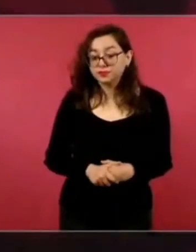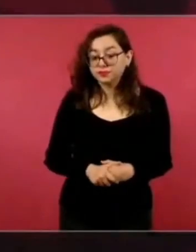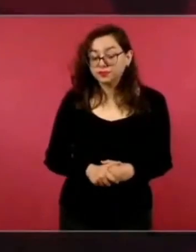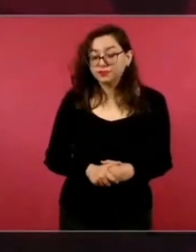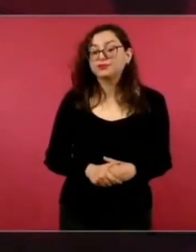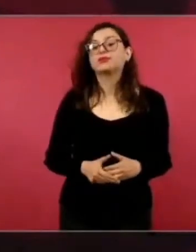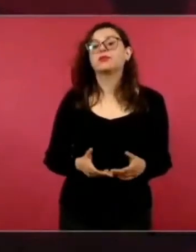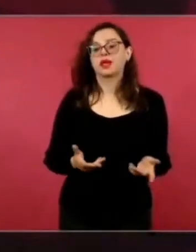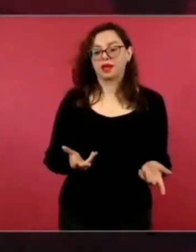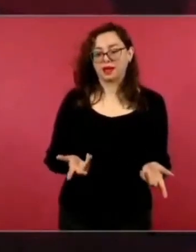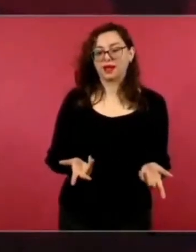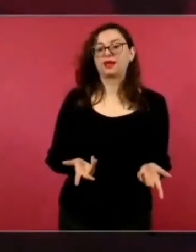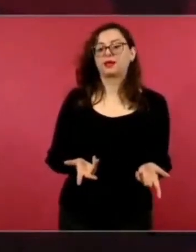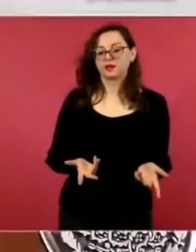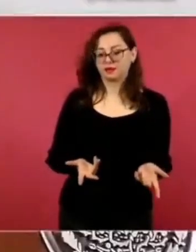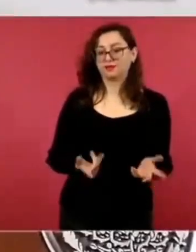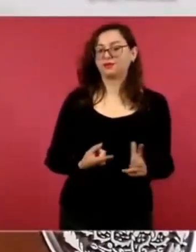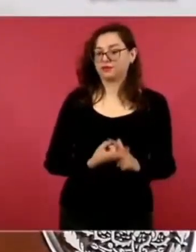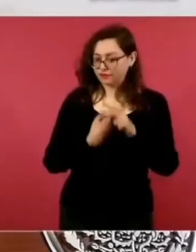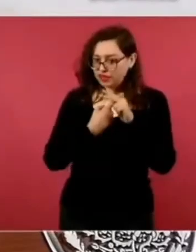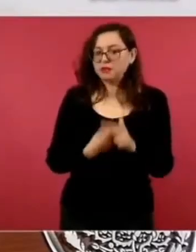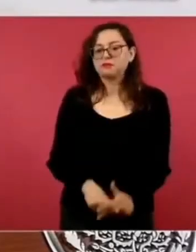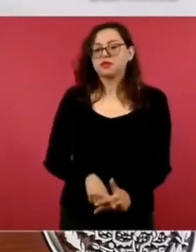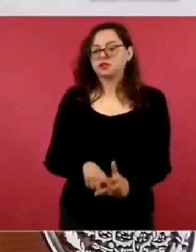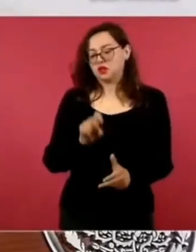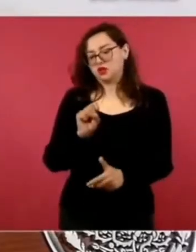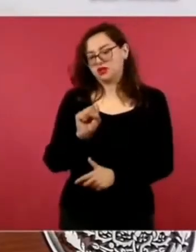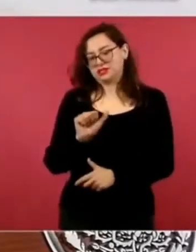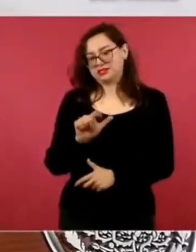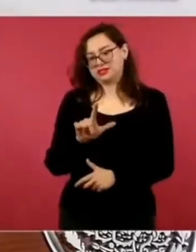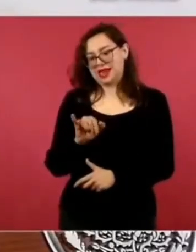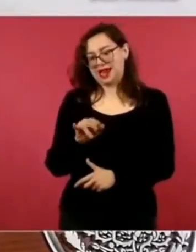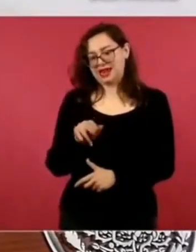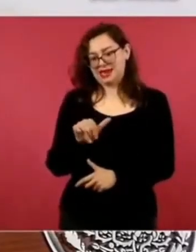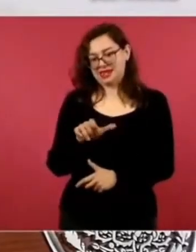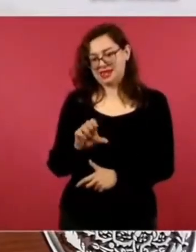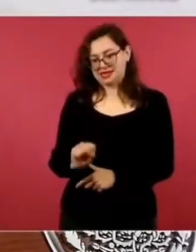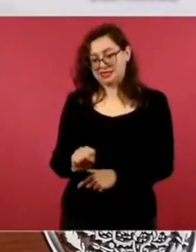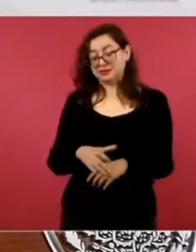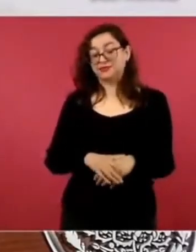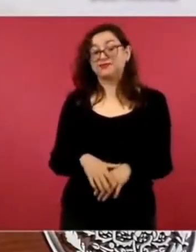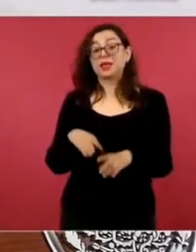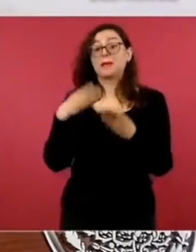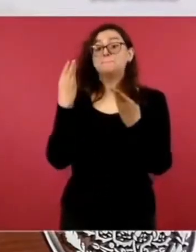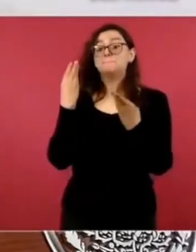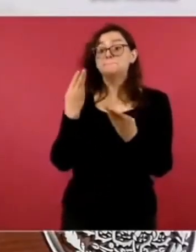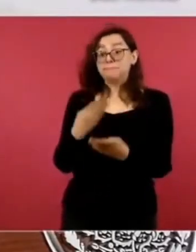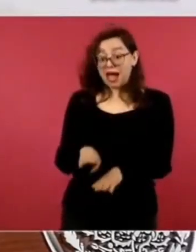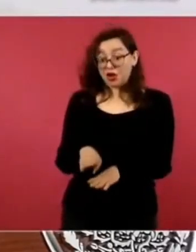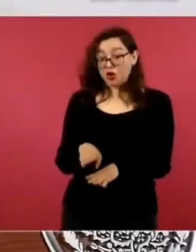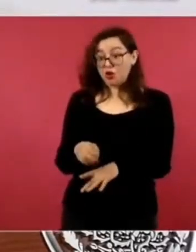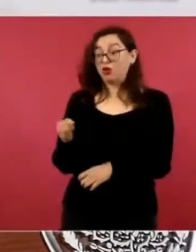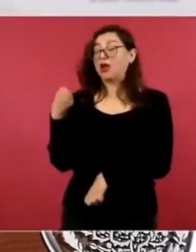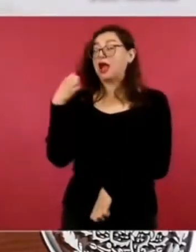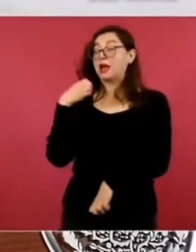sí, la grande, fue con Salinas, porque fueron los bancos y las grandes empresas.